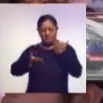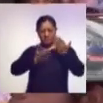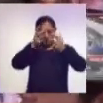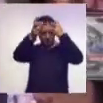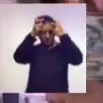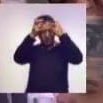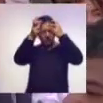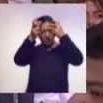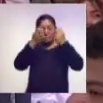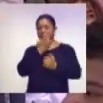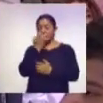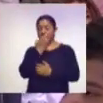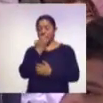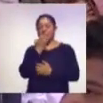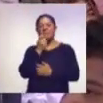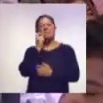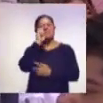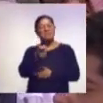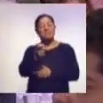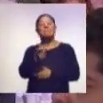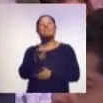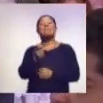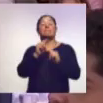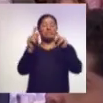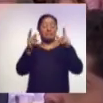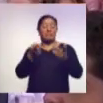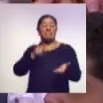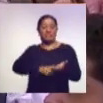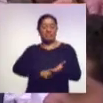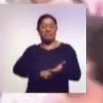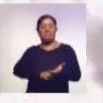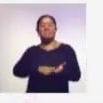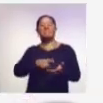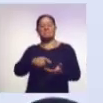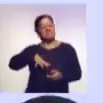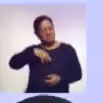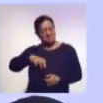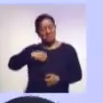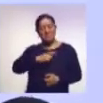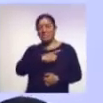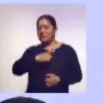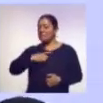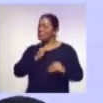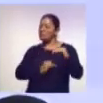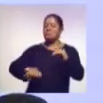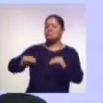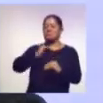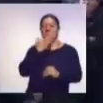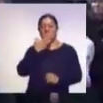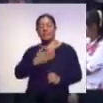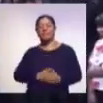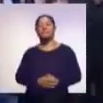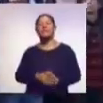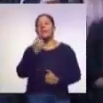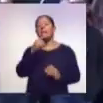Tlaxcala el mérito debe ser un valor superior de nuestra sociedad. Marco Mena destacó que los 1,007